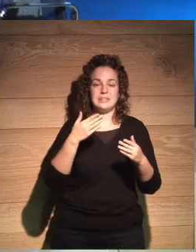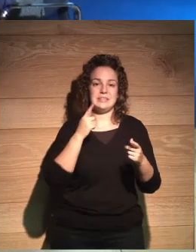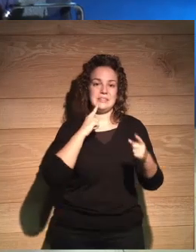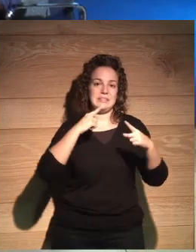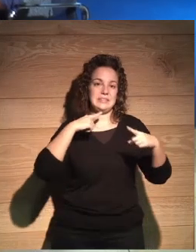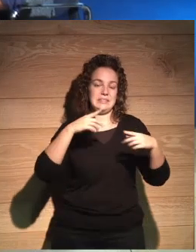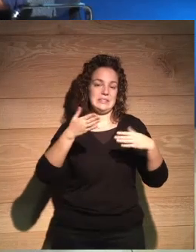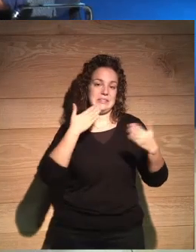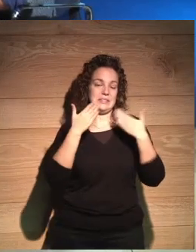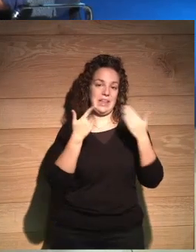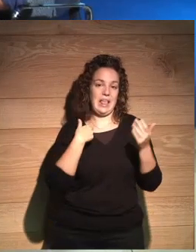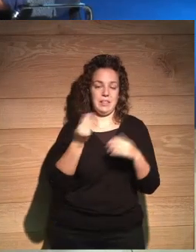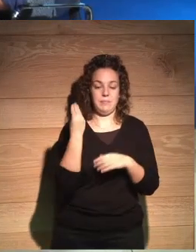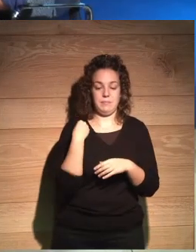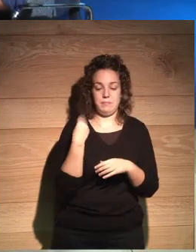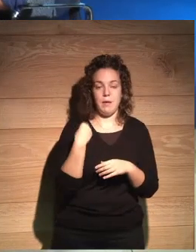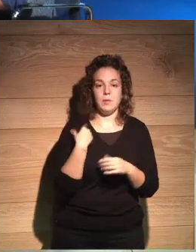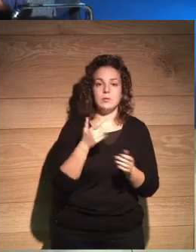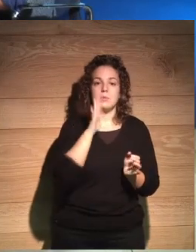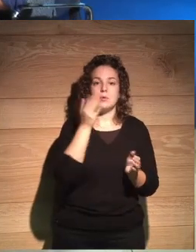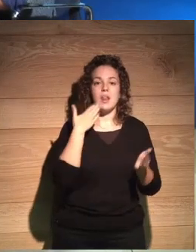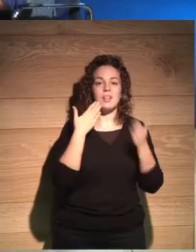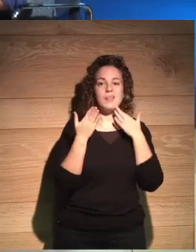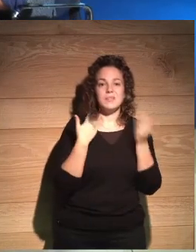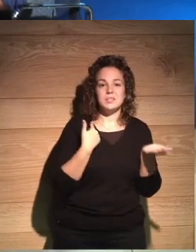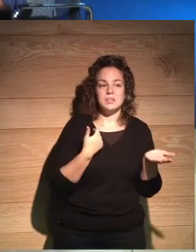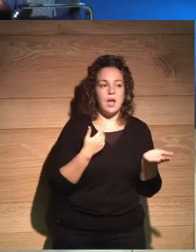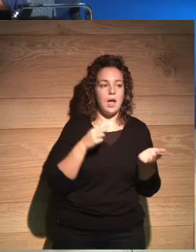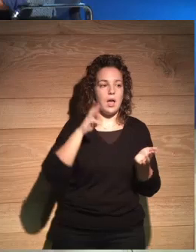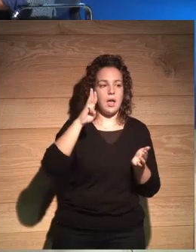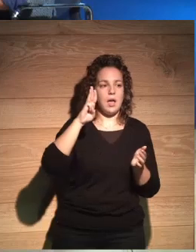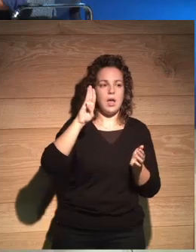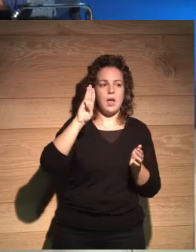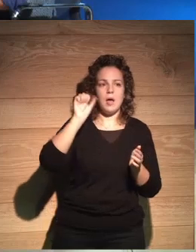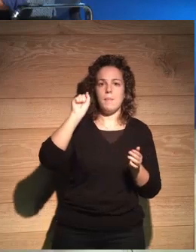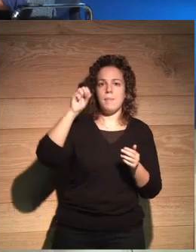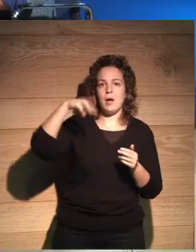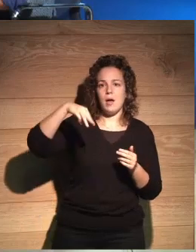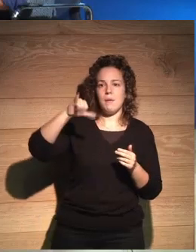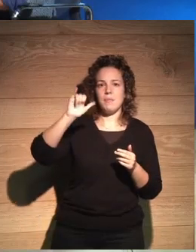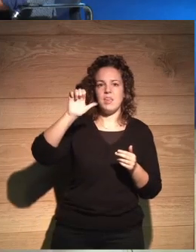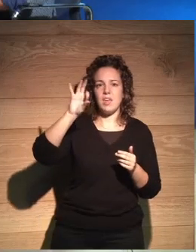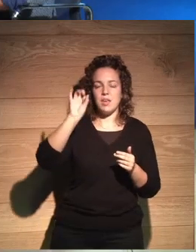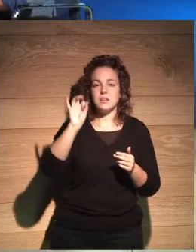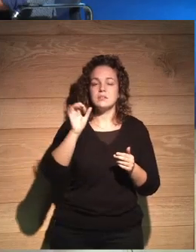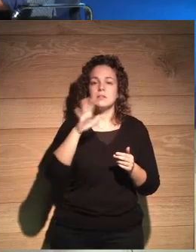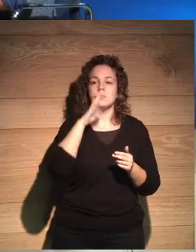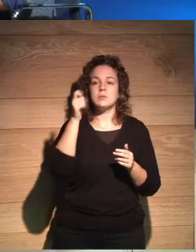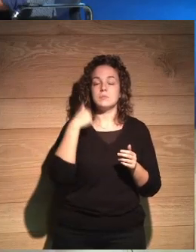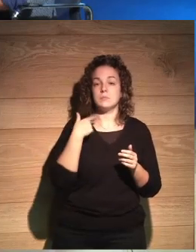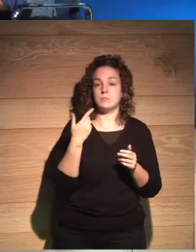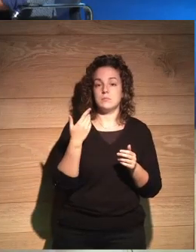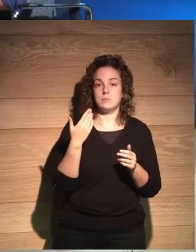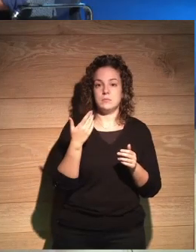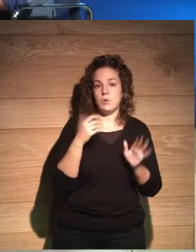sobre, pues cuando se salen entrevistas de Pamies o de esta gente que no tiene detrás ningún currículum